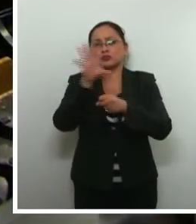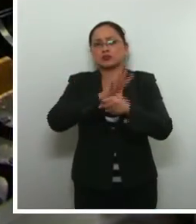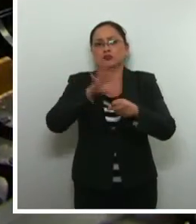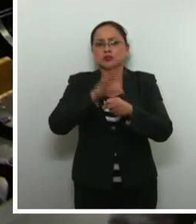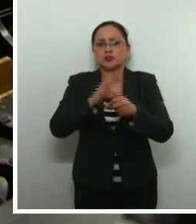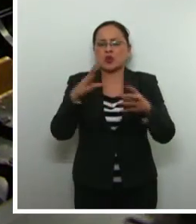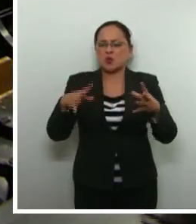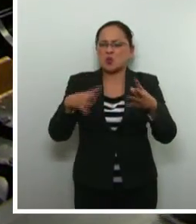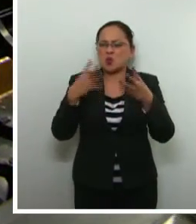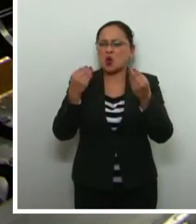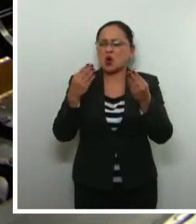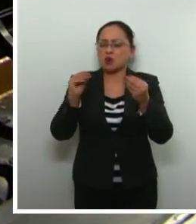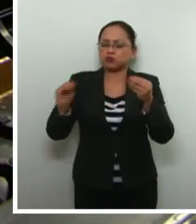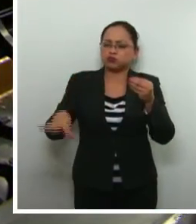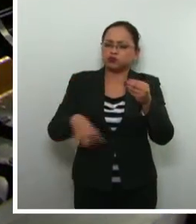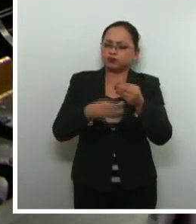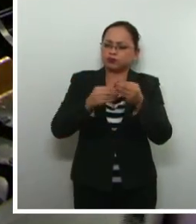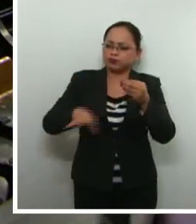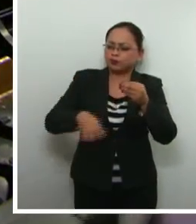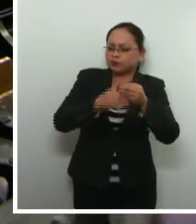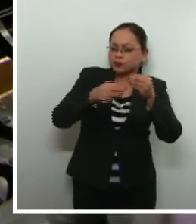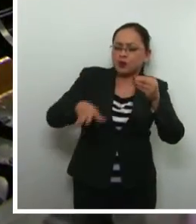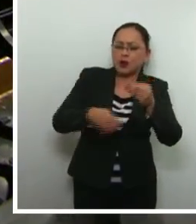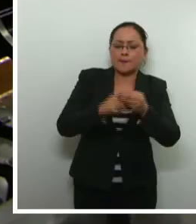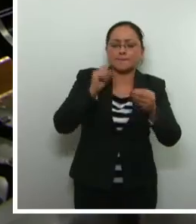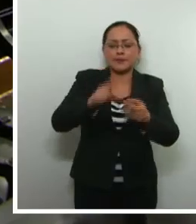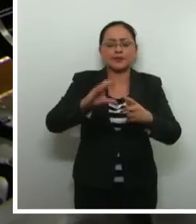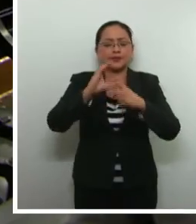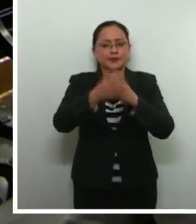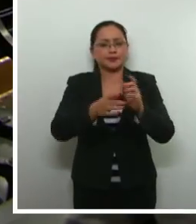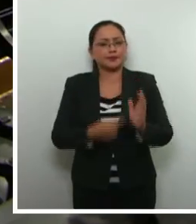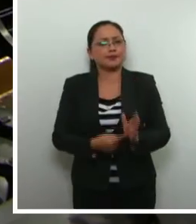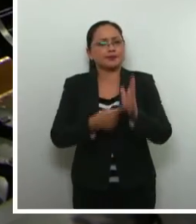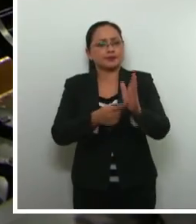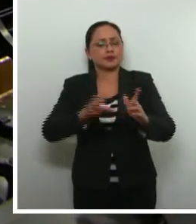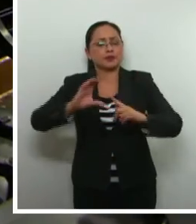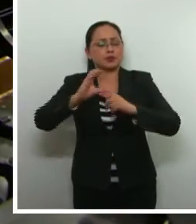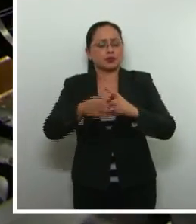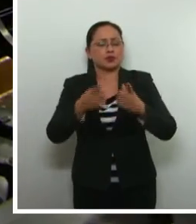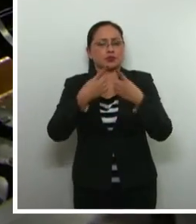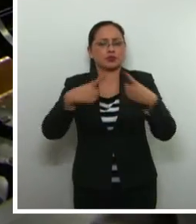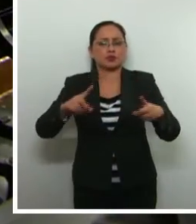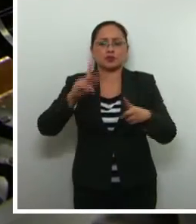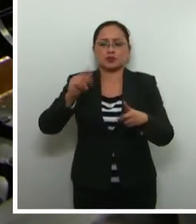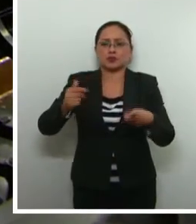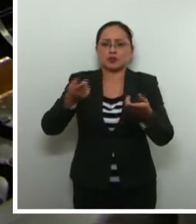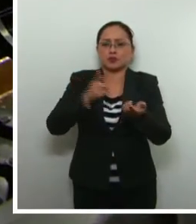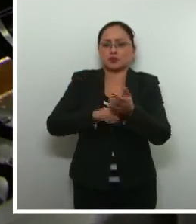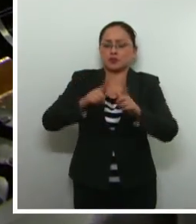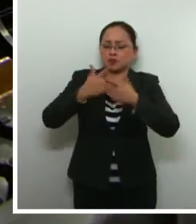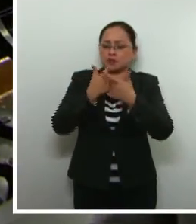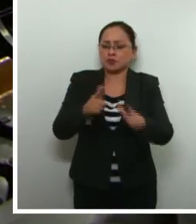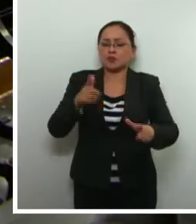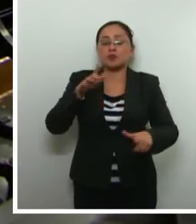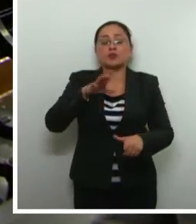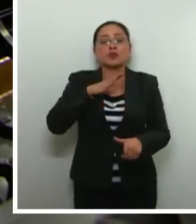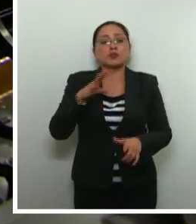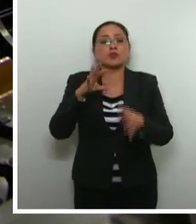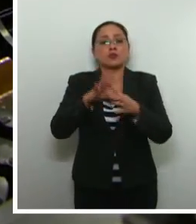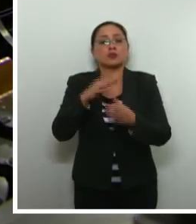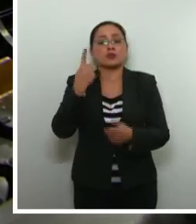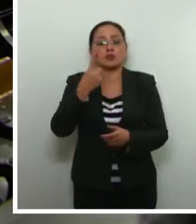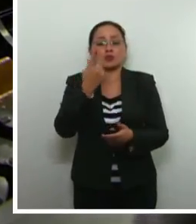presentada por la Comisión de Desarrollo Sostenible y Planeación Democrática. Se presentó una